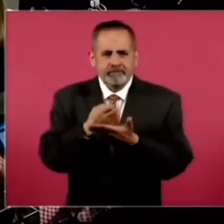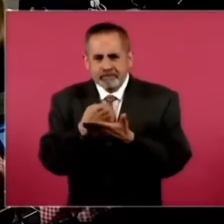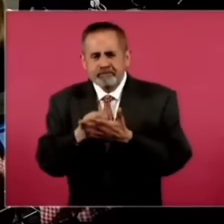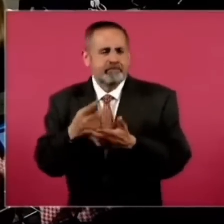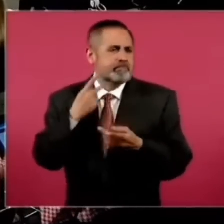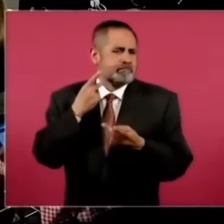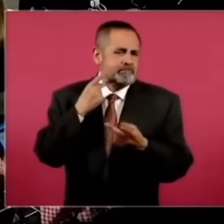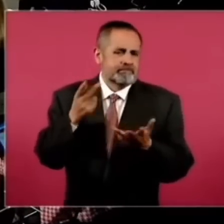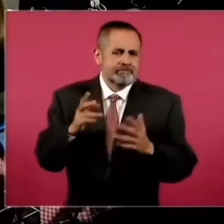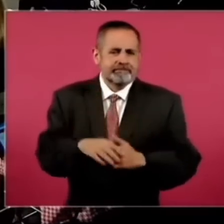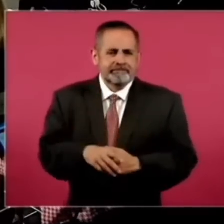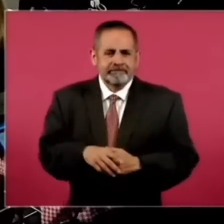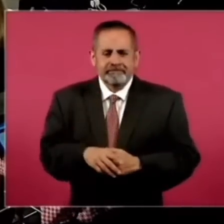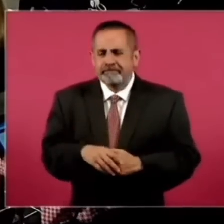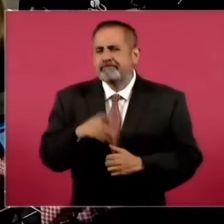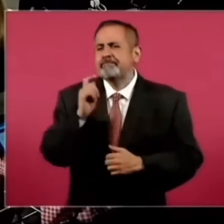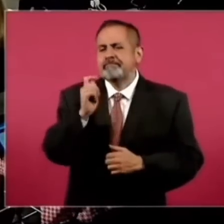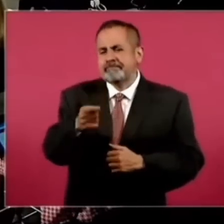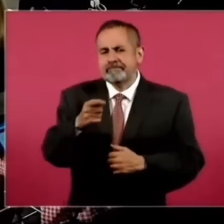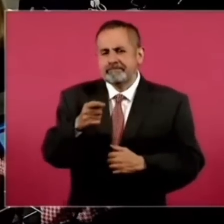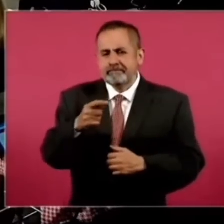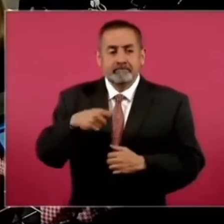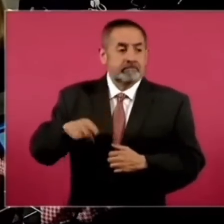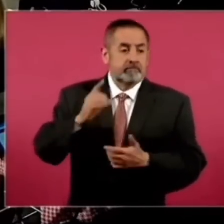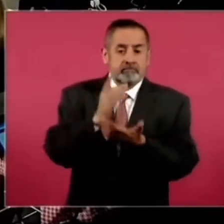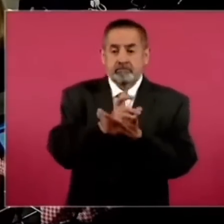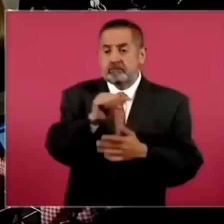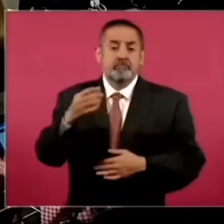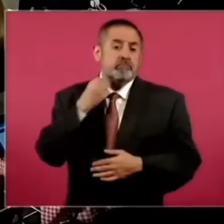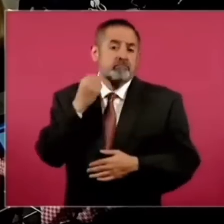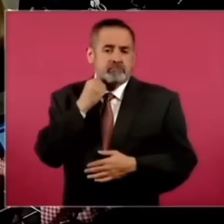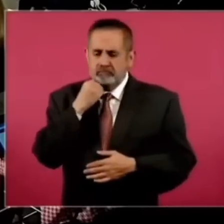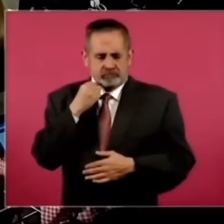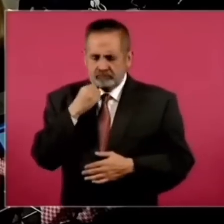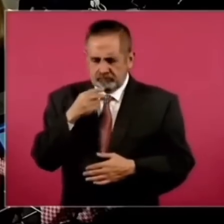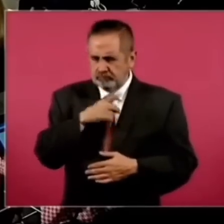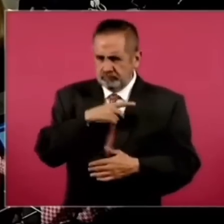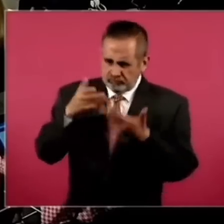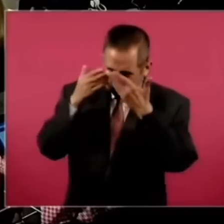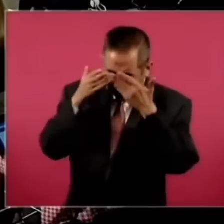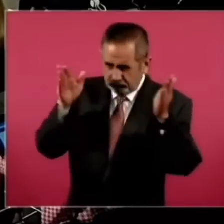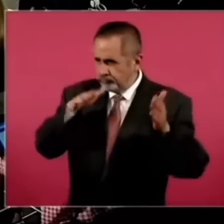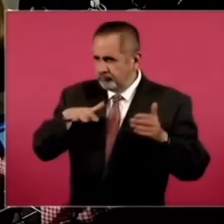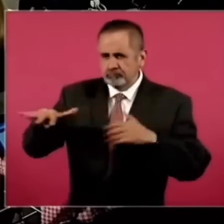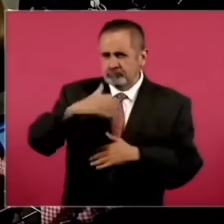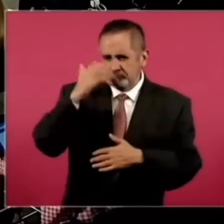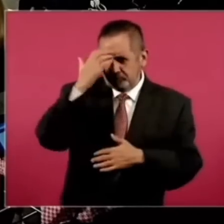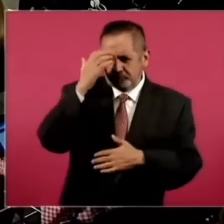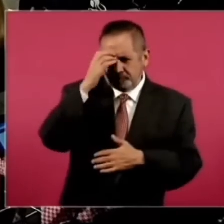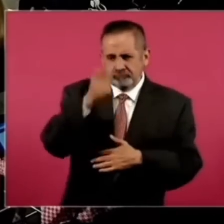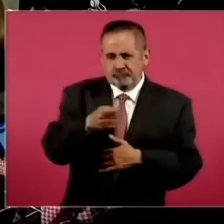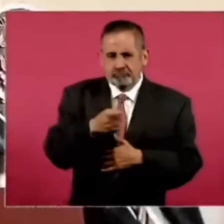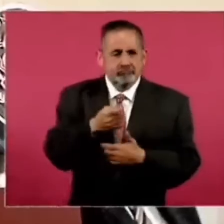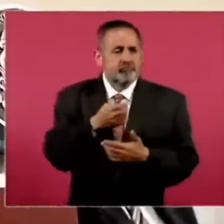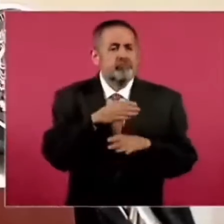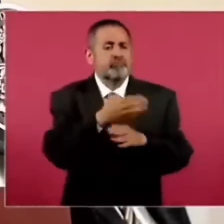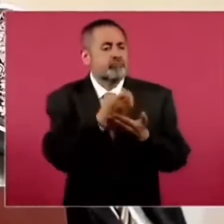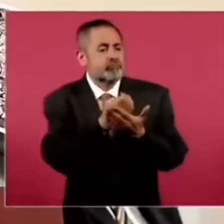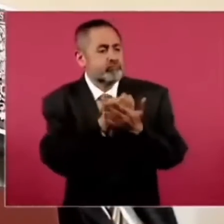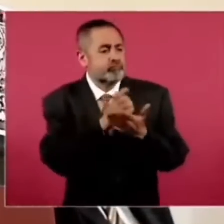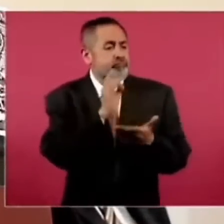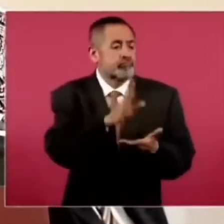política, no es asunto nada más de los abogados, ¿no?, o de los economistas